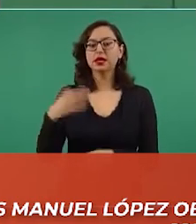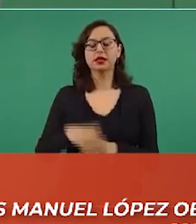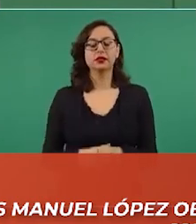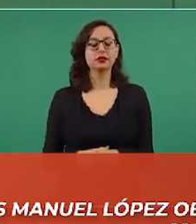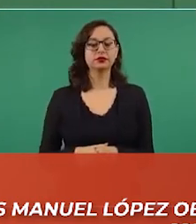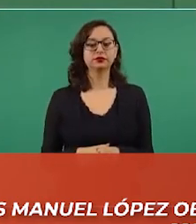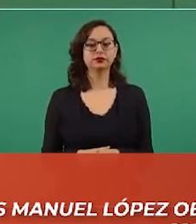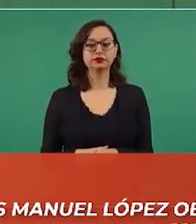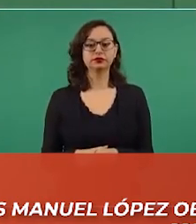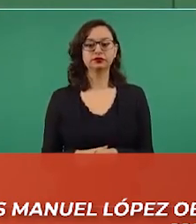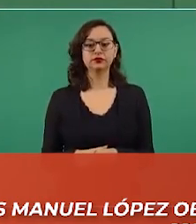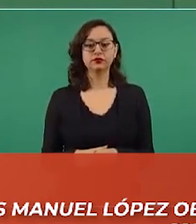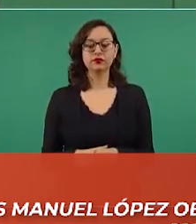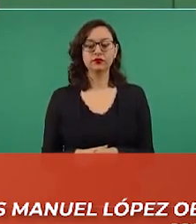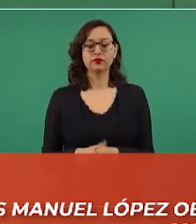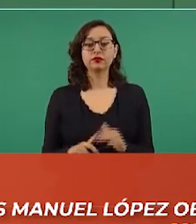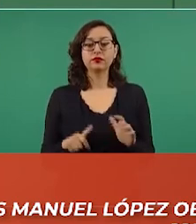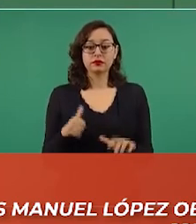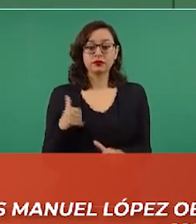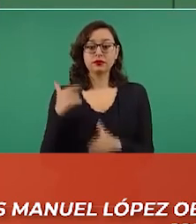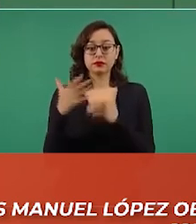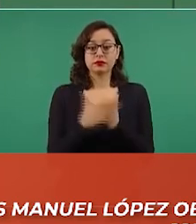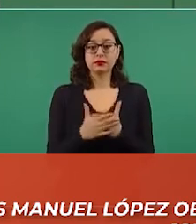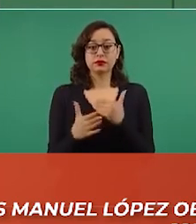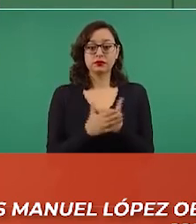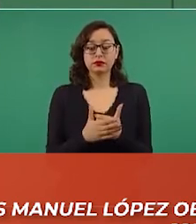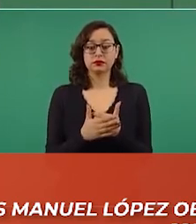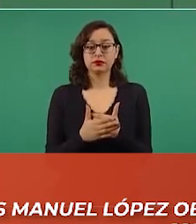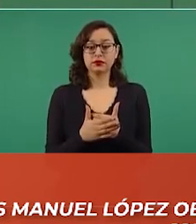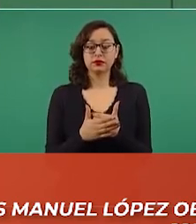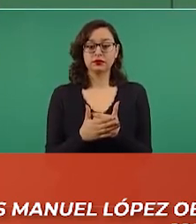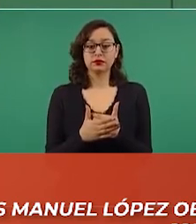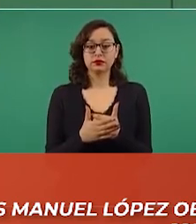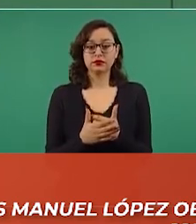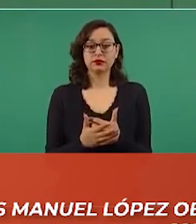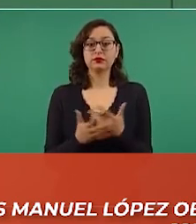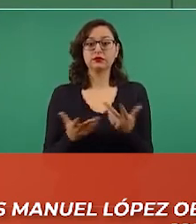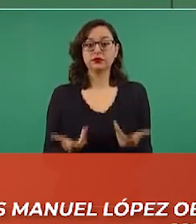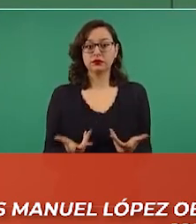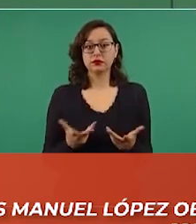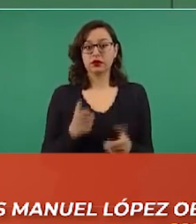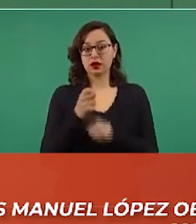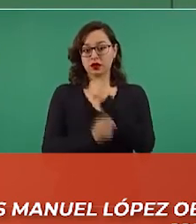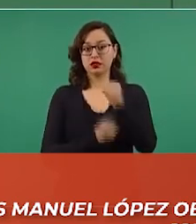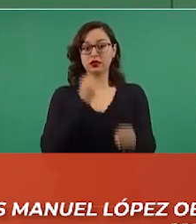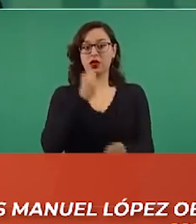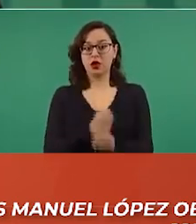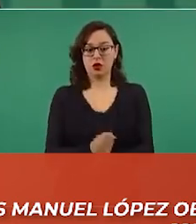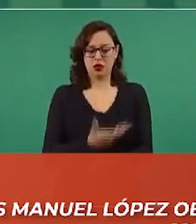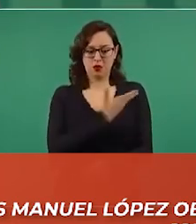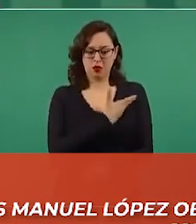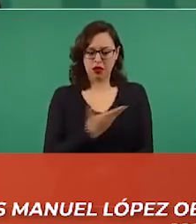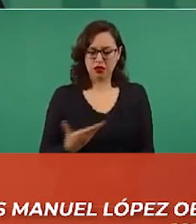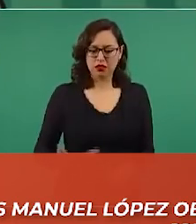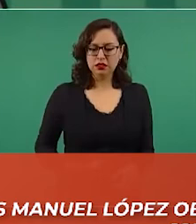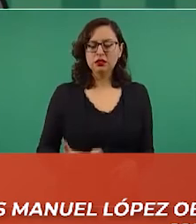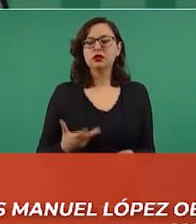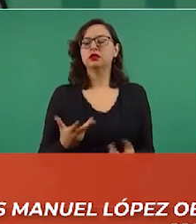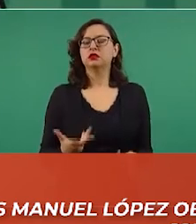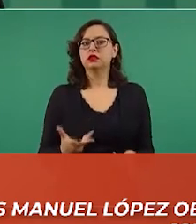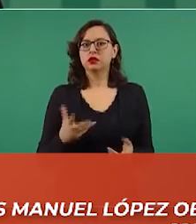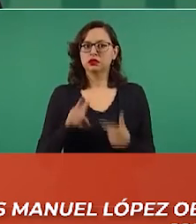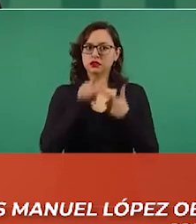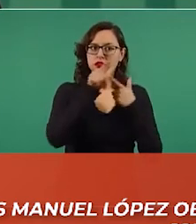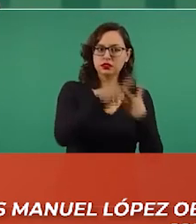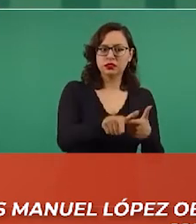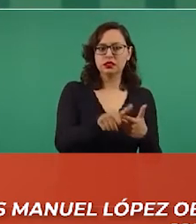Ahora va a haber lo de la consulta para la revocación del mandato, ahí